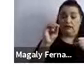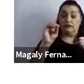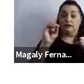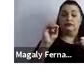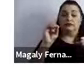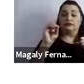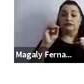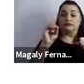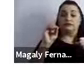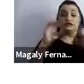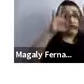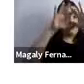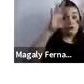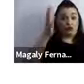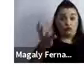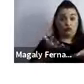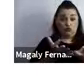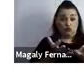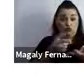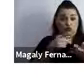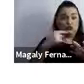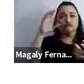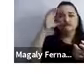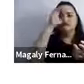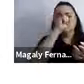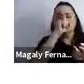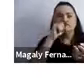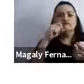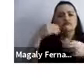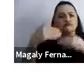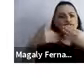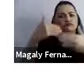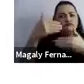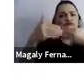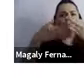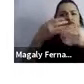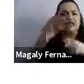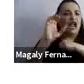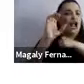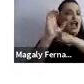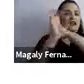el mundo se fue dando cuenta, como ahora, que estaba castigado por